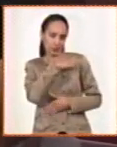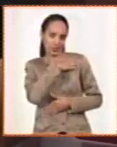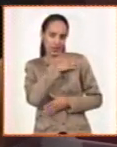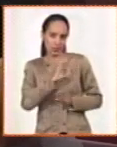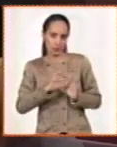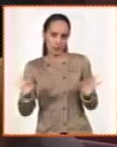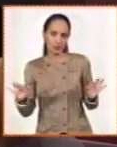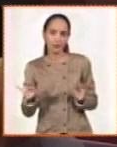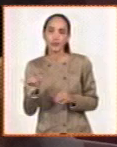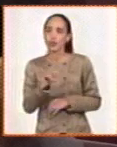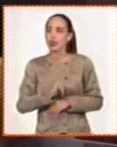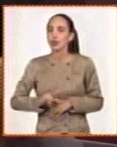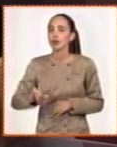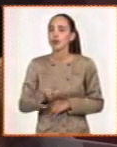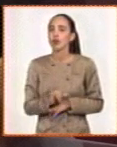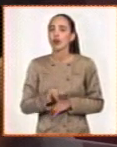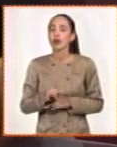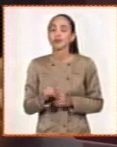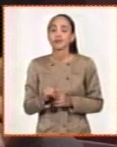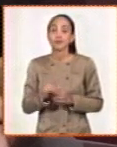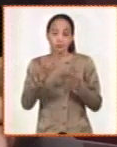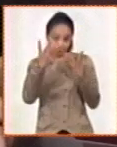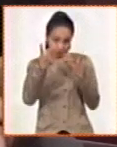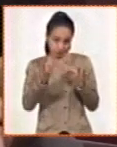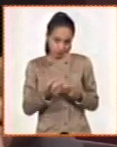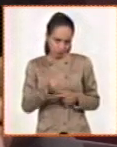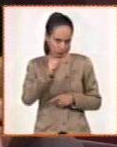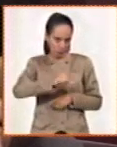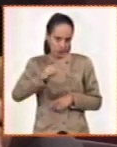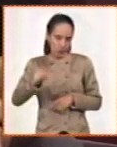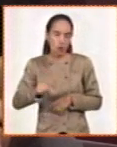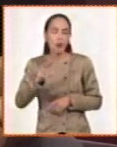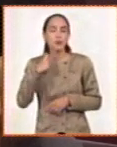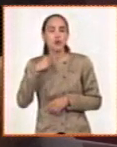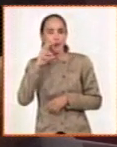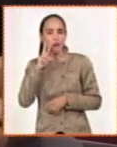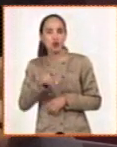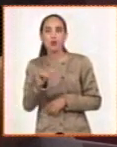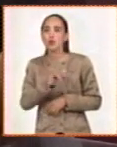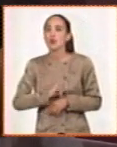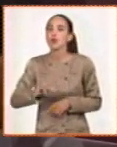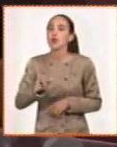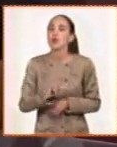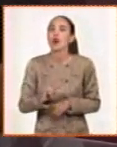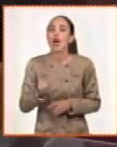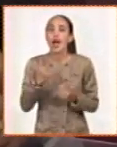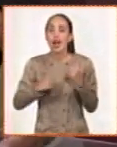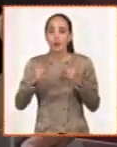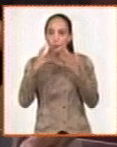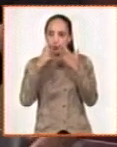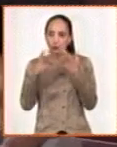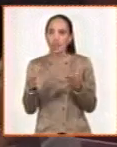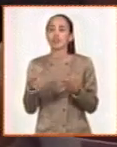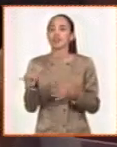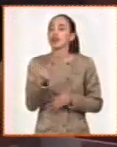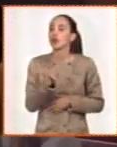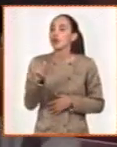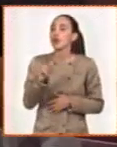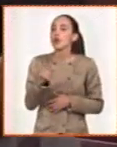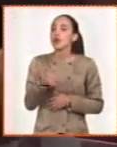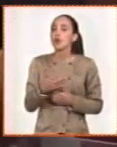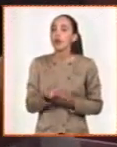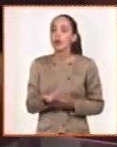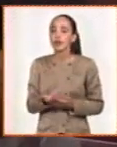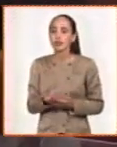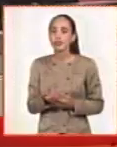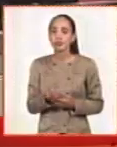300 personas en total. Y por lo que aprecio, pues fue también una actividad interesante. Se desdoblaron, se transportaron, estuvieron